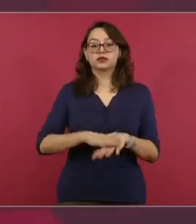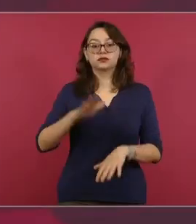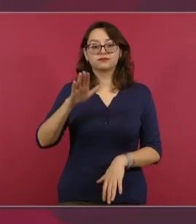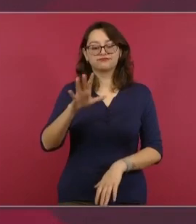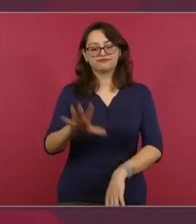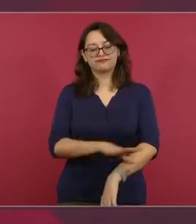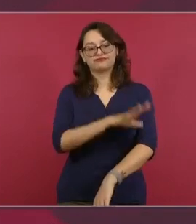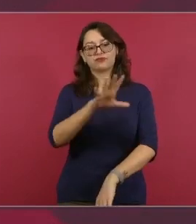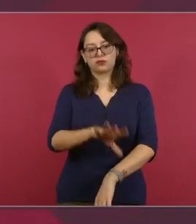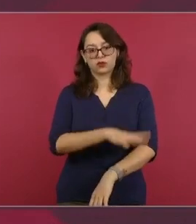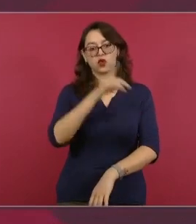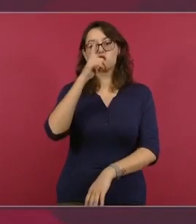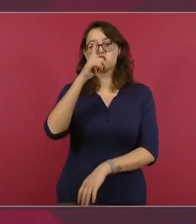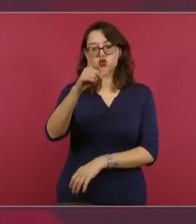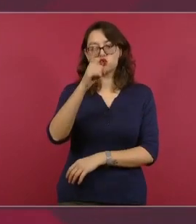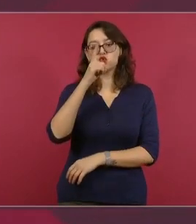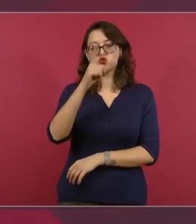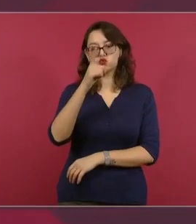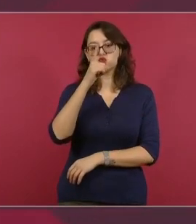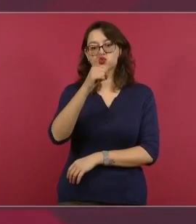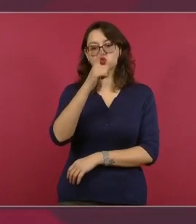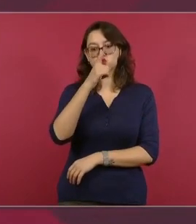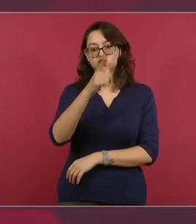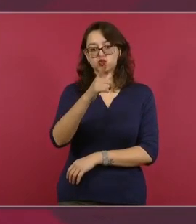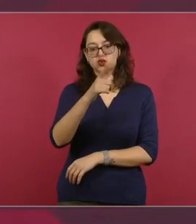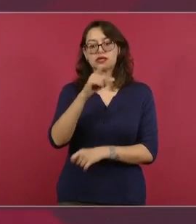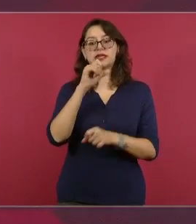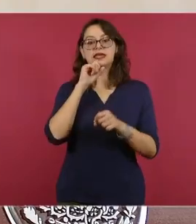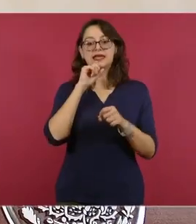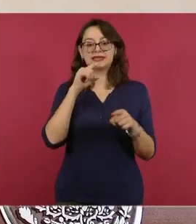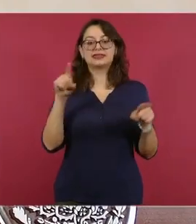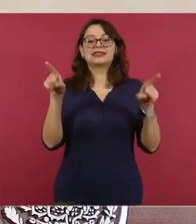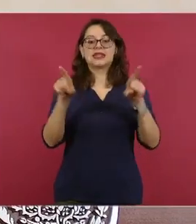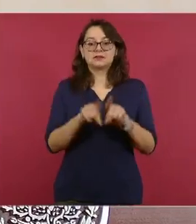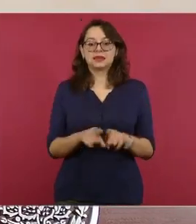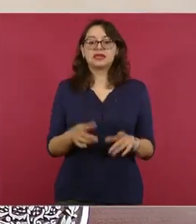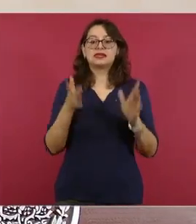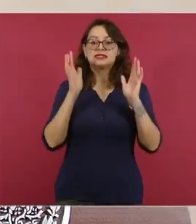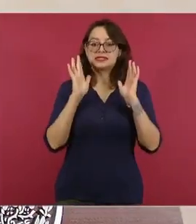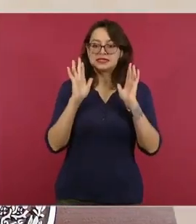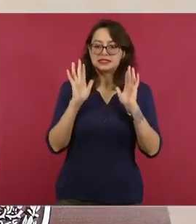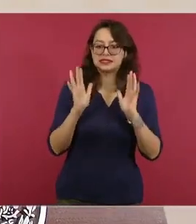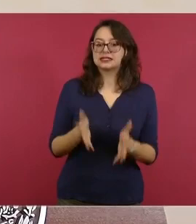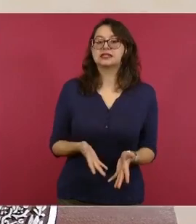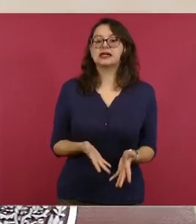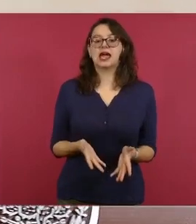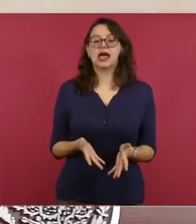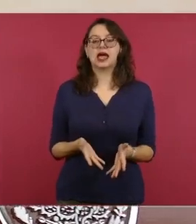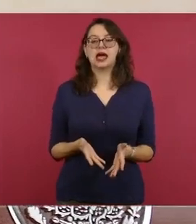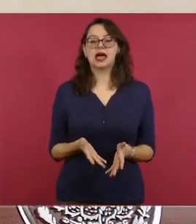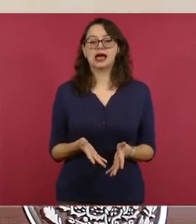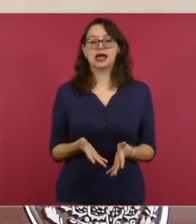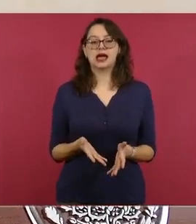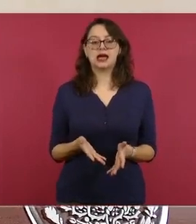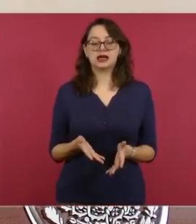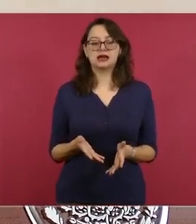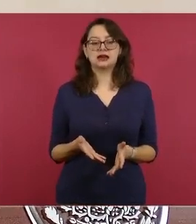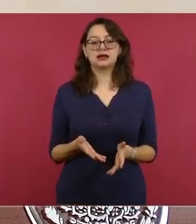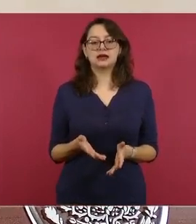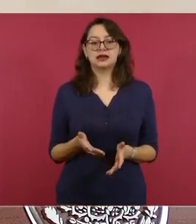energía eléctrica. Ya se habló también con los directivos de la